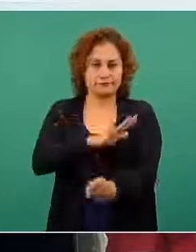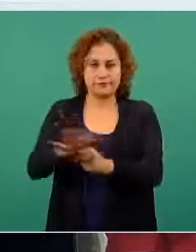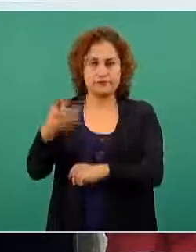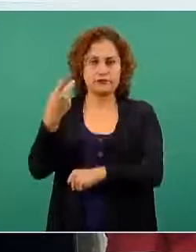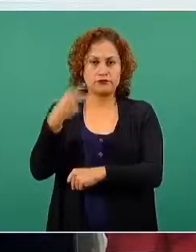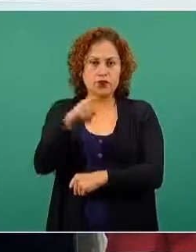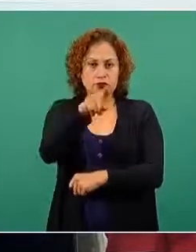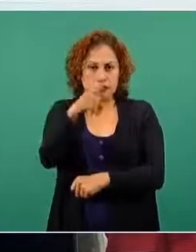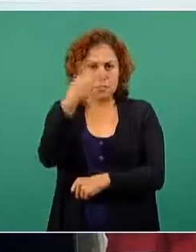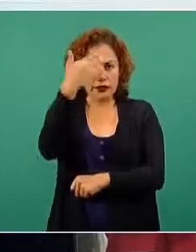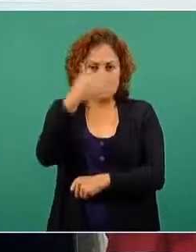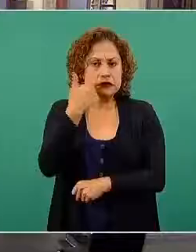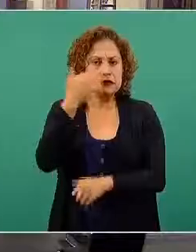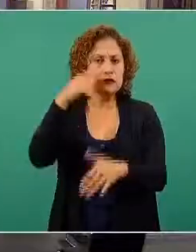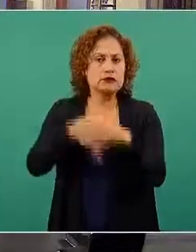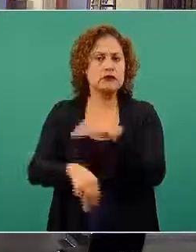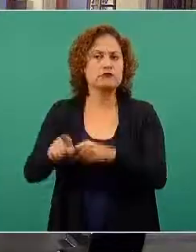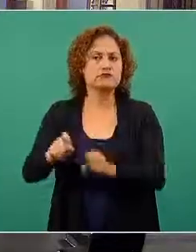del tiempo en la conferencia.